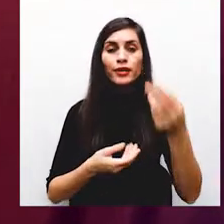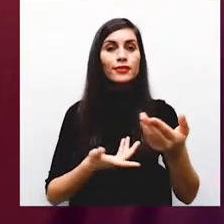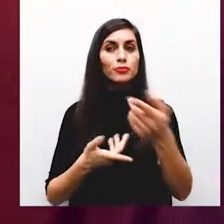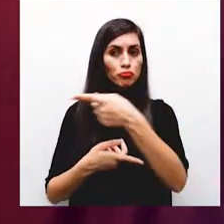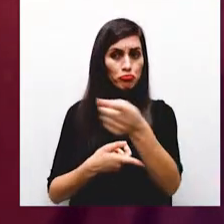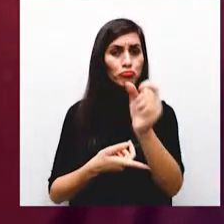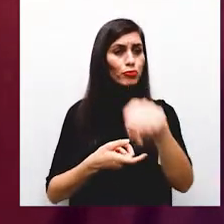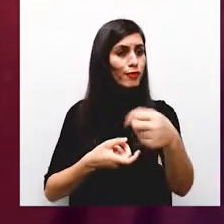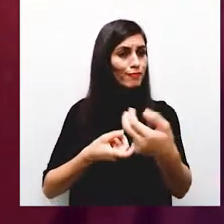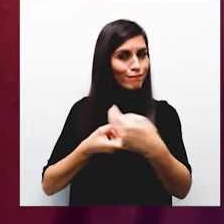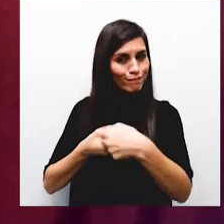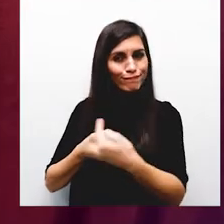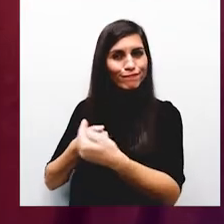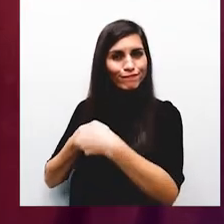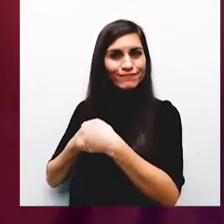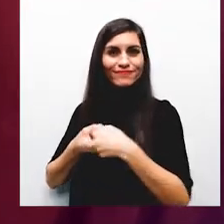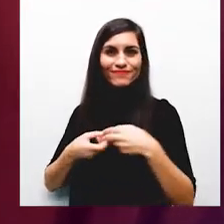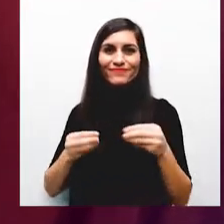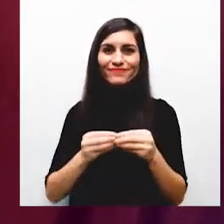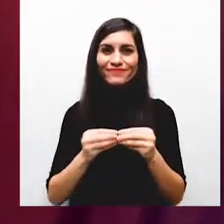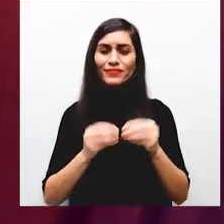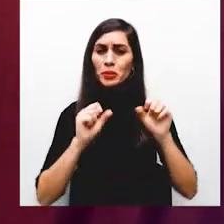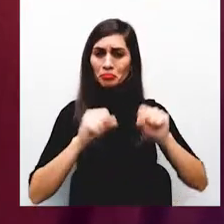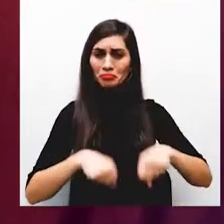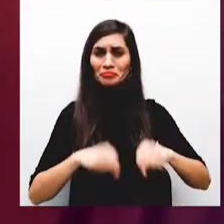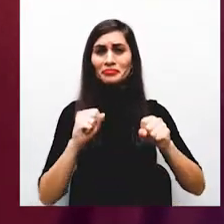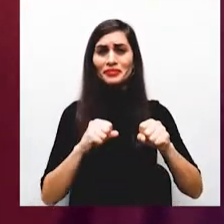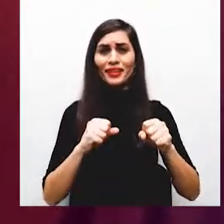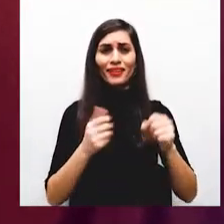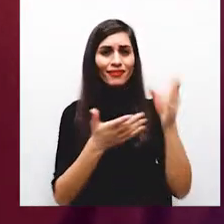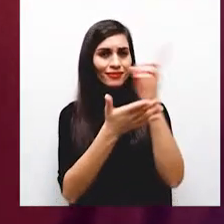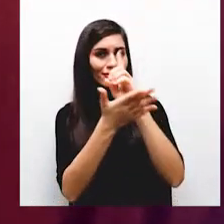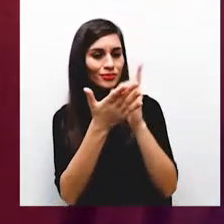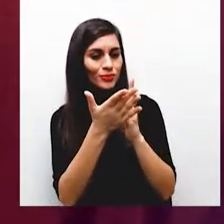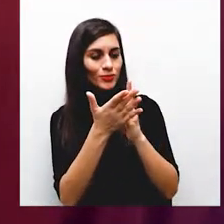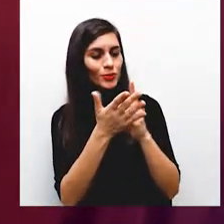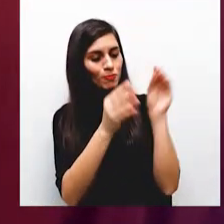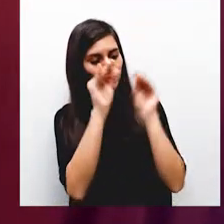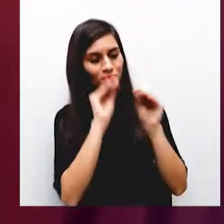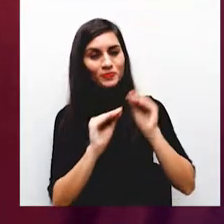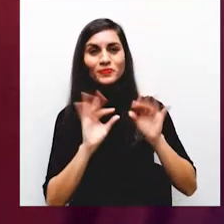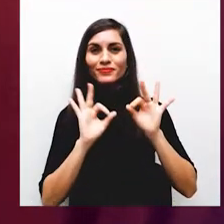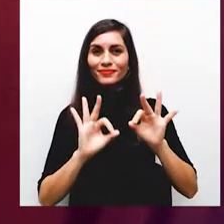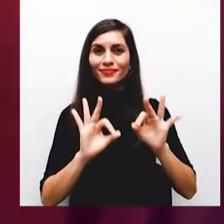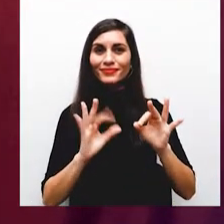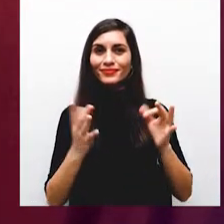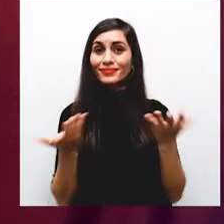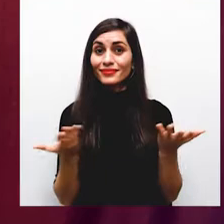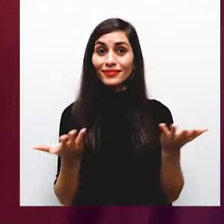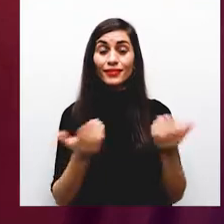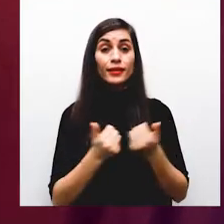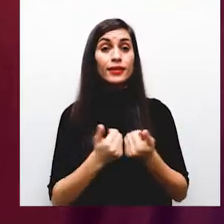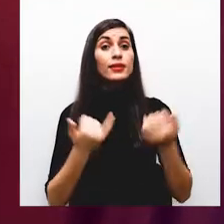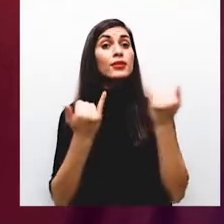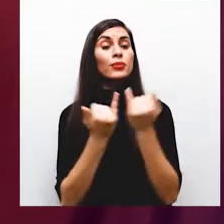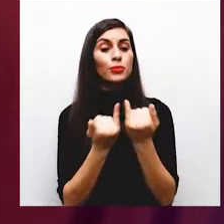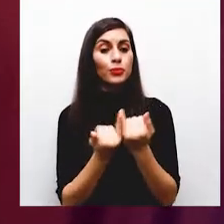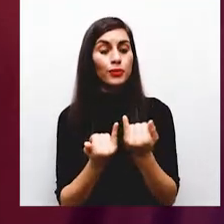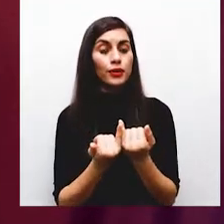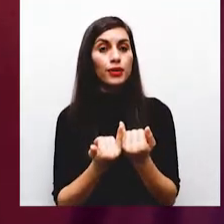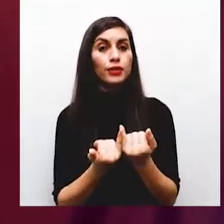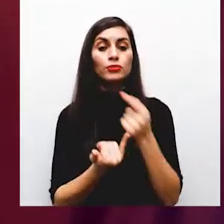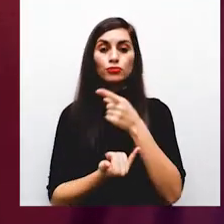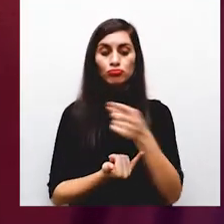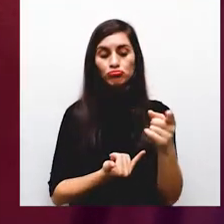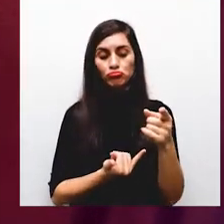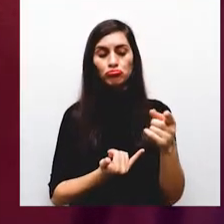otras mujeres para que vean que es posible desarrollar tu forma artística siempre y cuando tengas